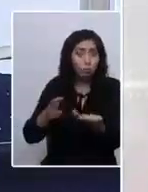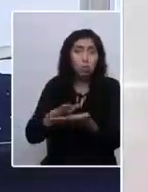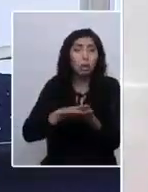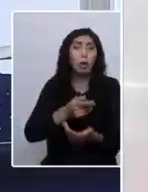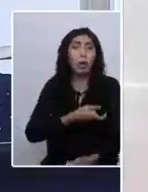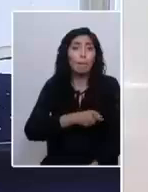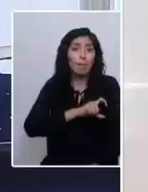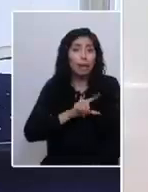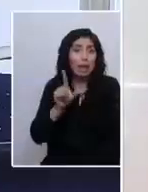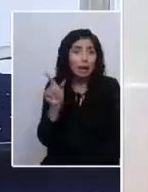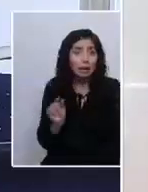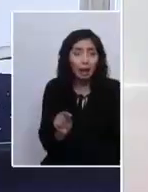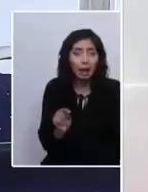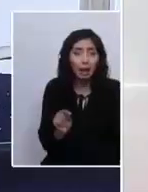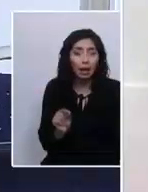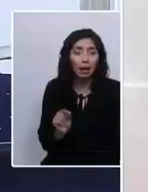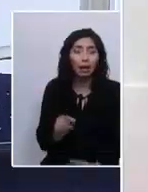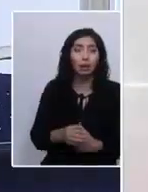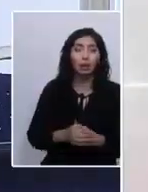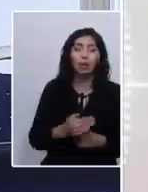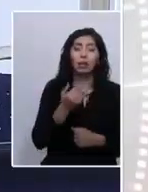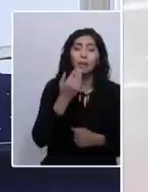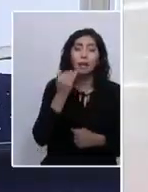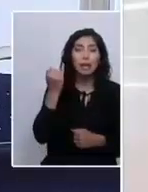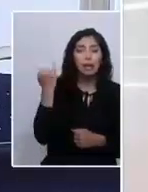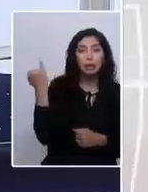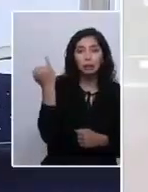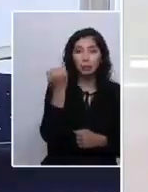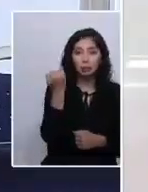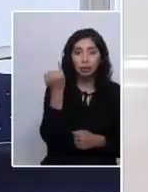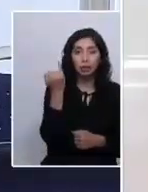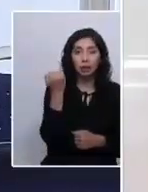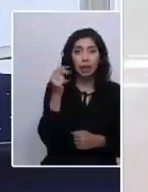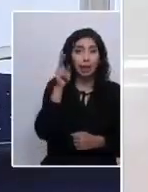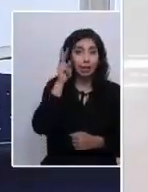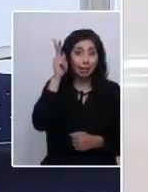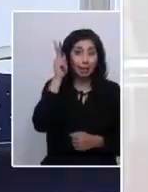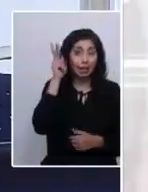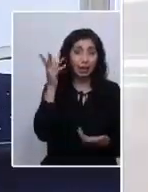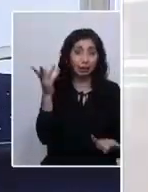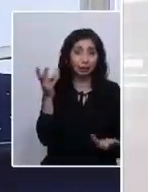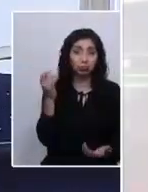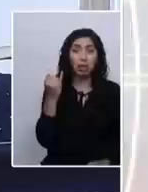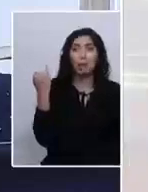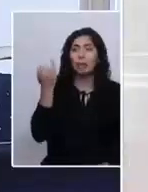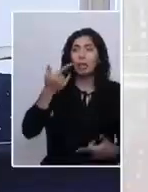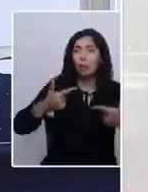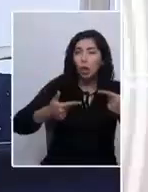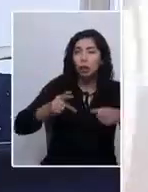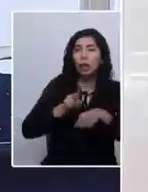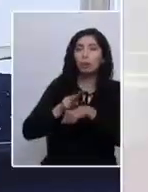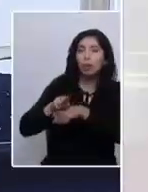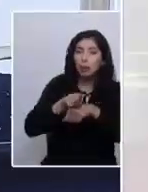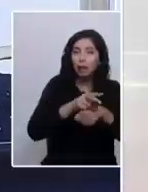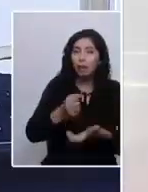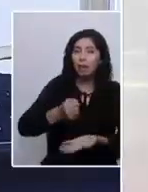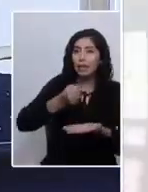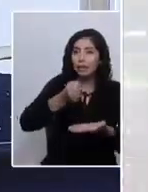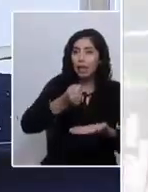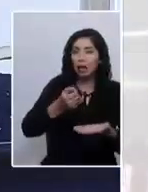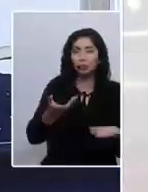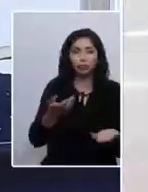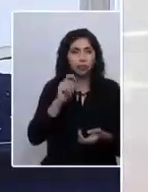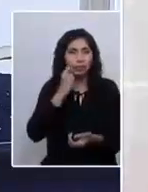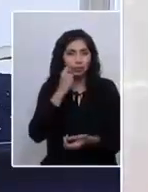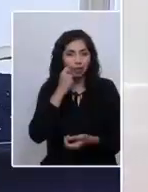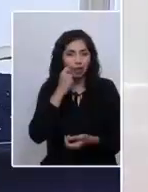de ese artículo molestó muchísimo a ciertos convencionales de Vamos por Chile. Además, dicen que a estas alturas pueden ver, lo pudieron ver claramente, dicen algunos en